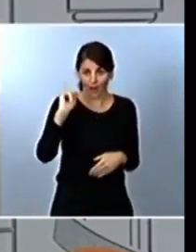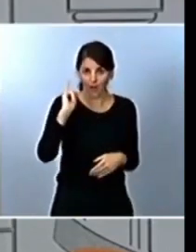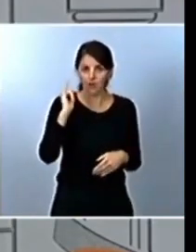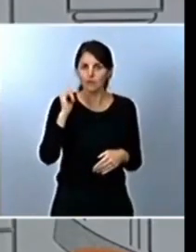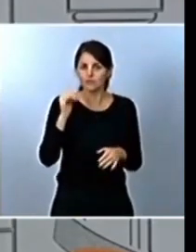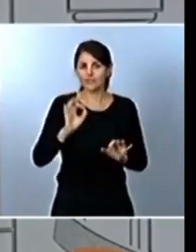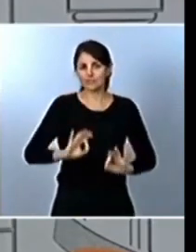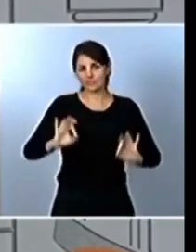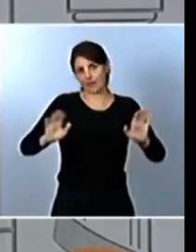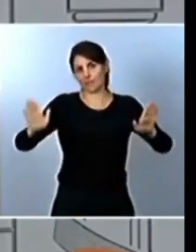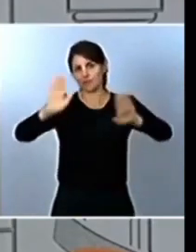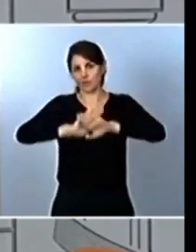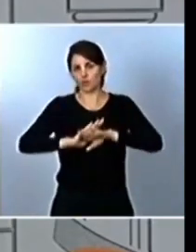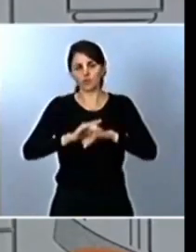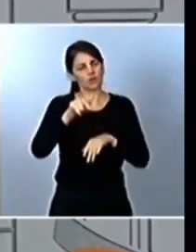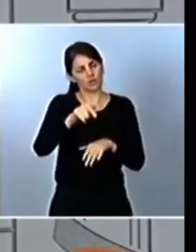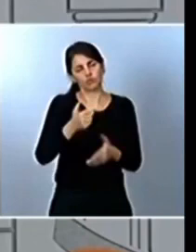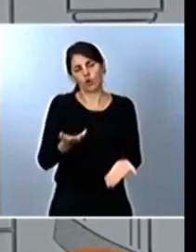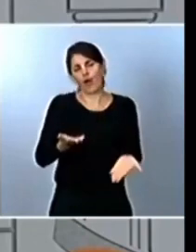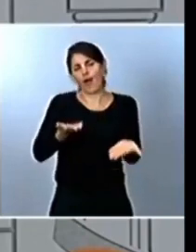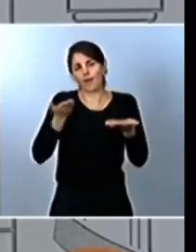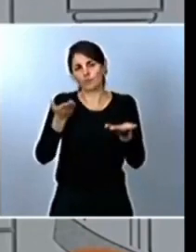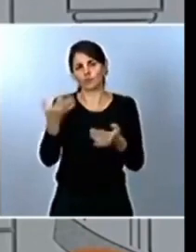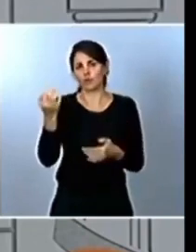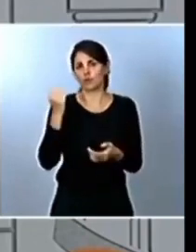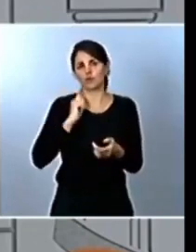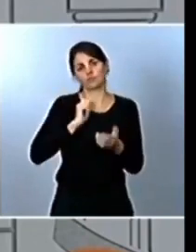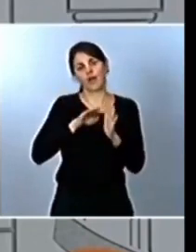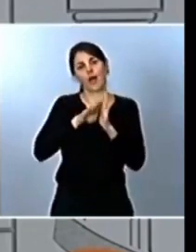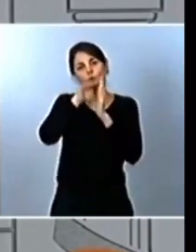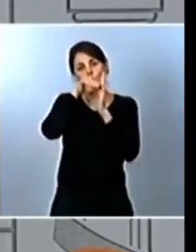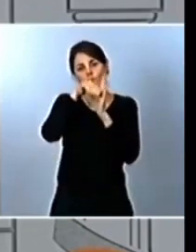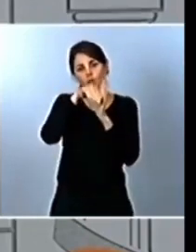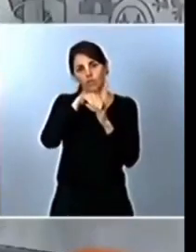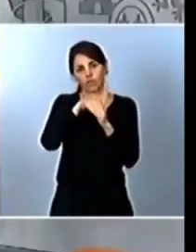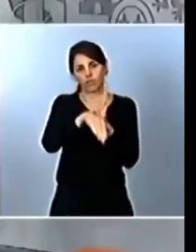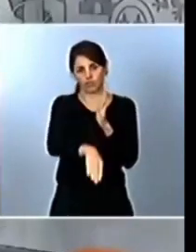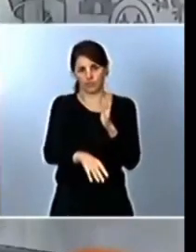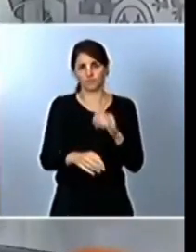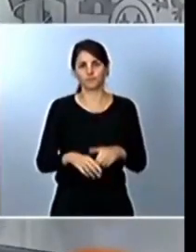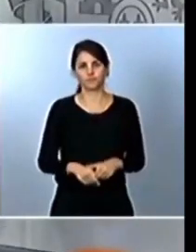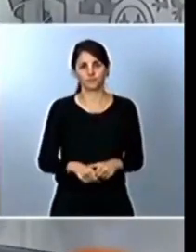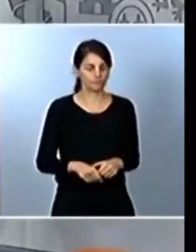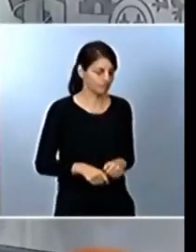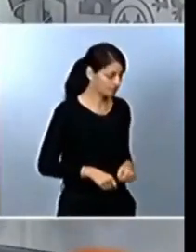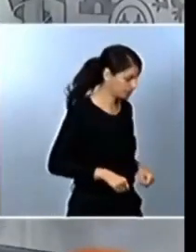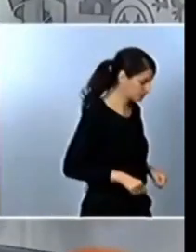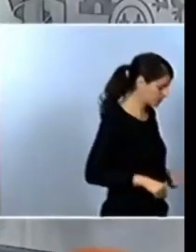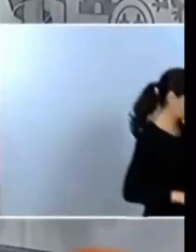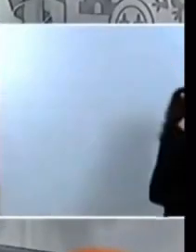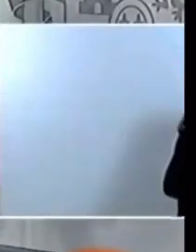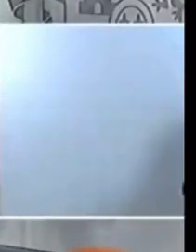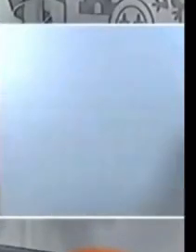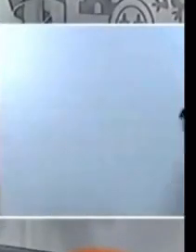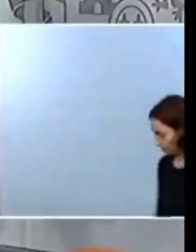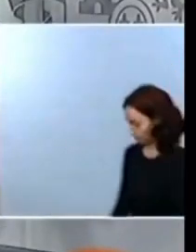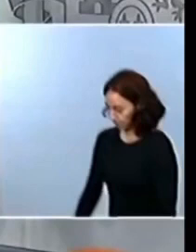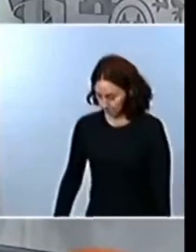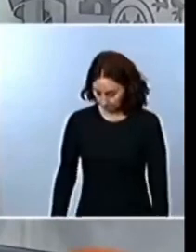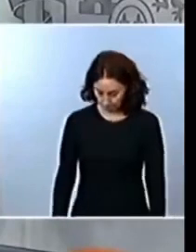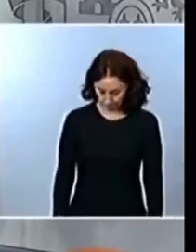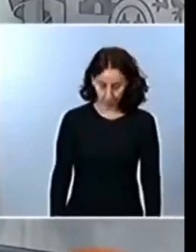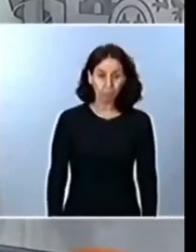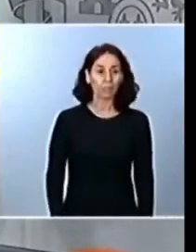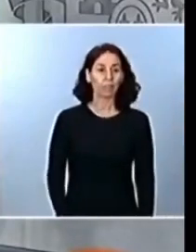ayudará a frenar la curva de contagios en nuestro país. Presidente, finalizamos con una última pregunta